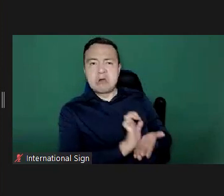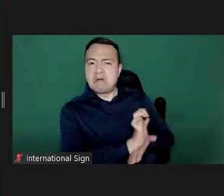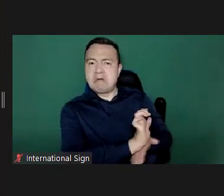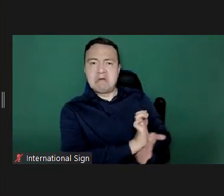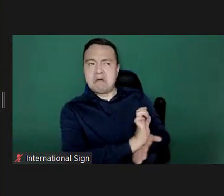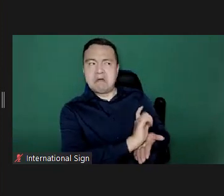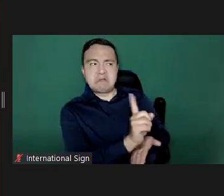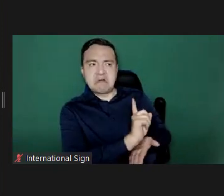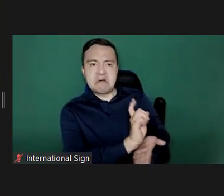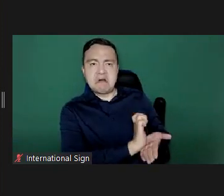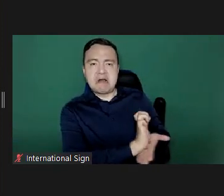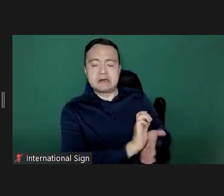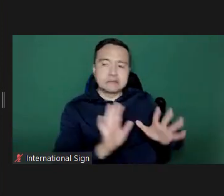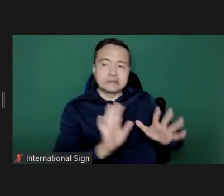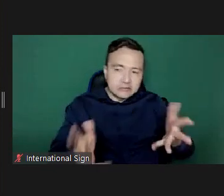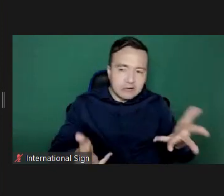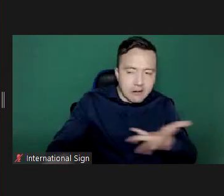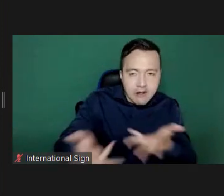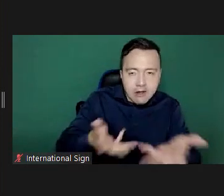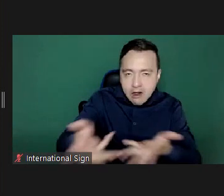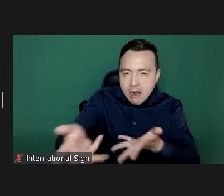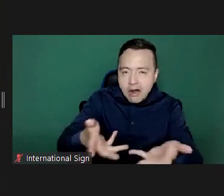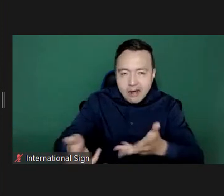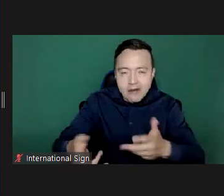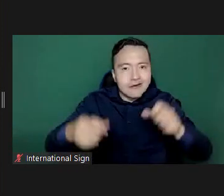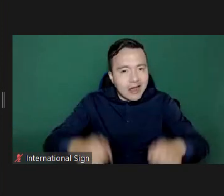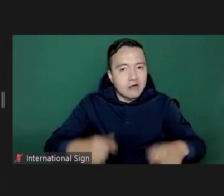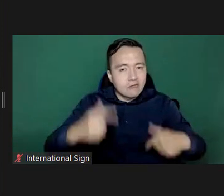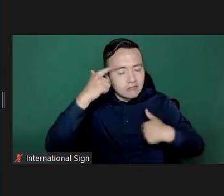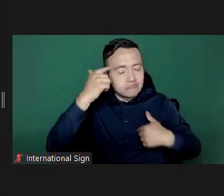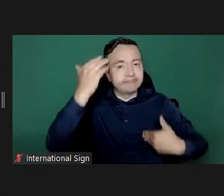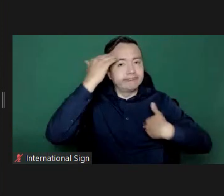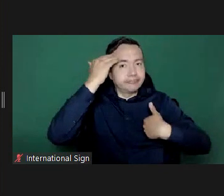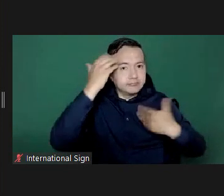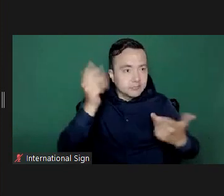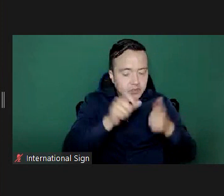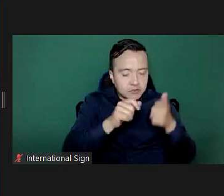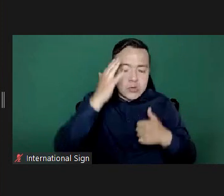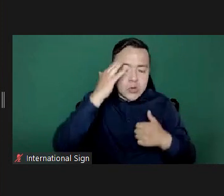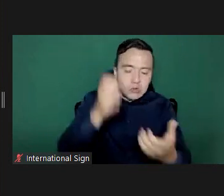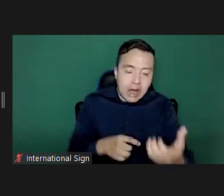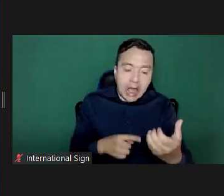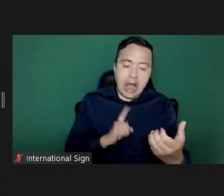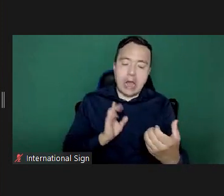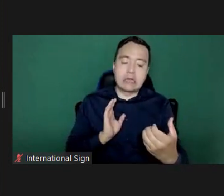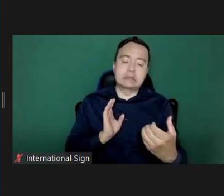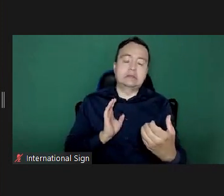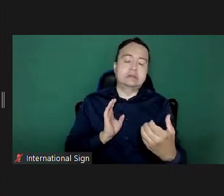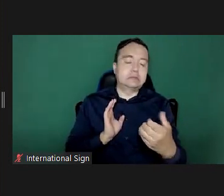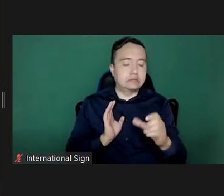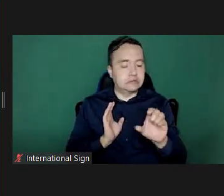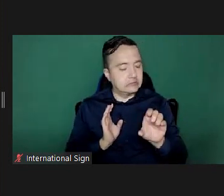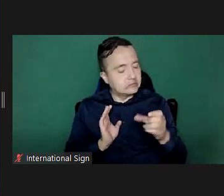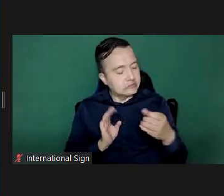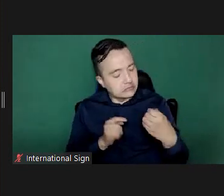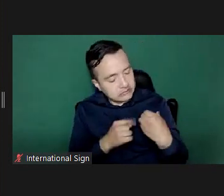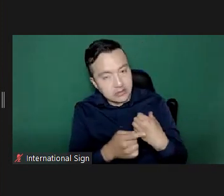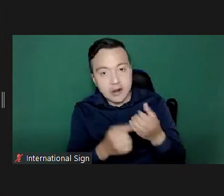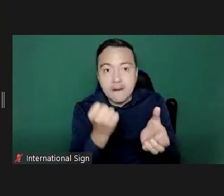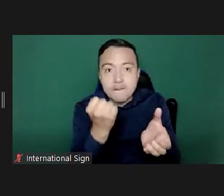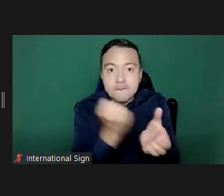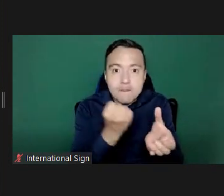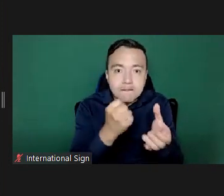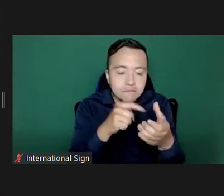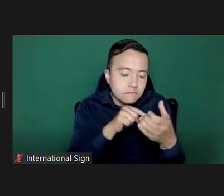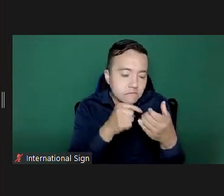crear confianza. Además, estamos trabajando con instituciones que hacen capacitación. Estamos también